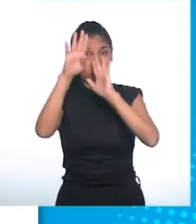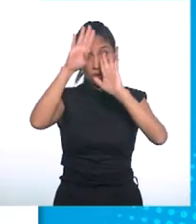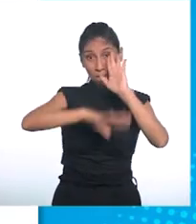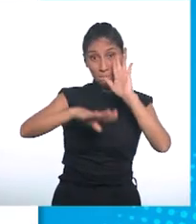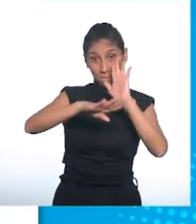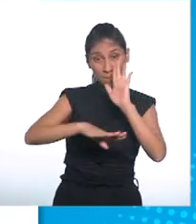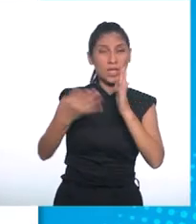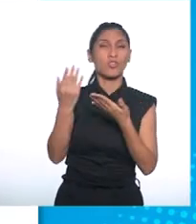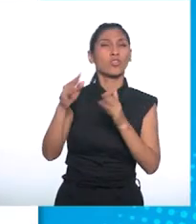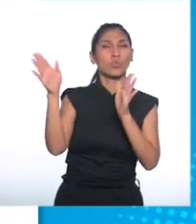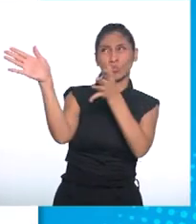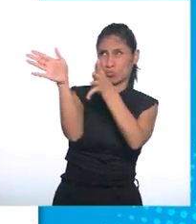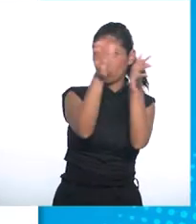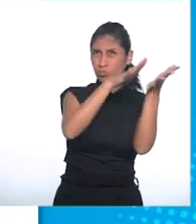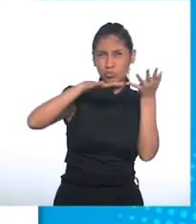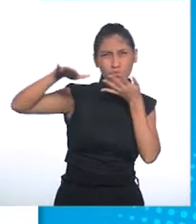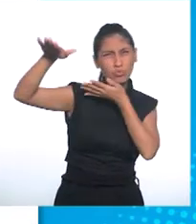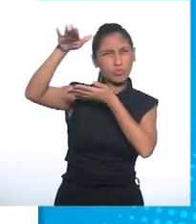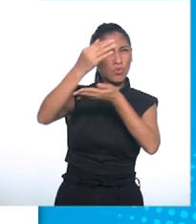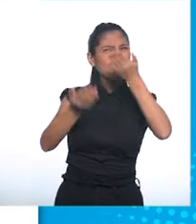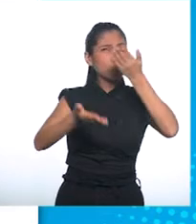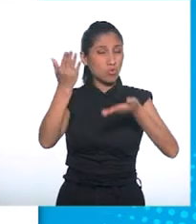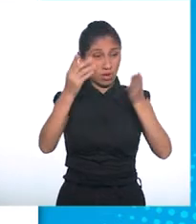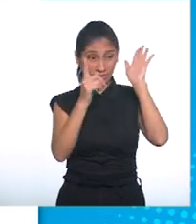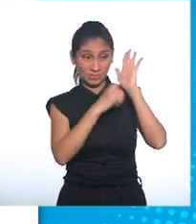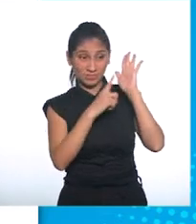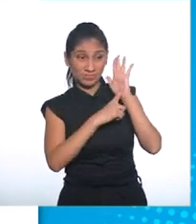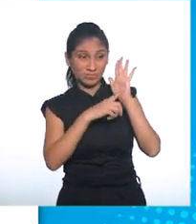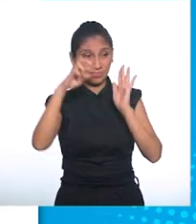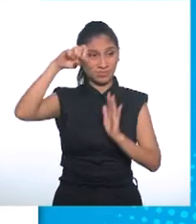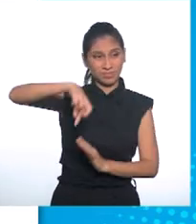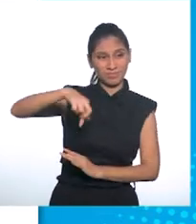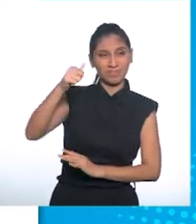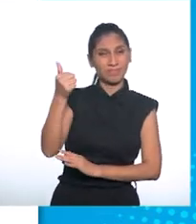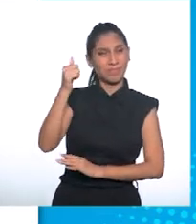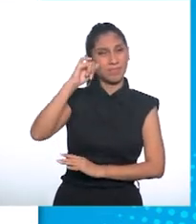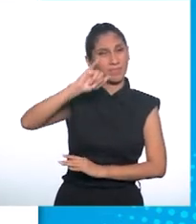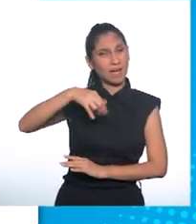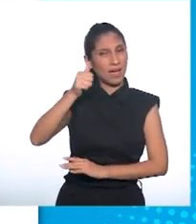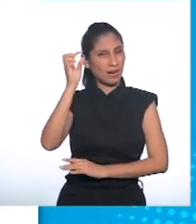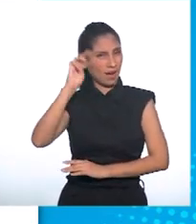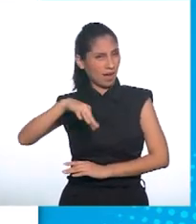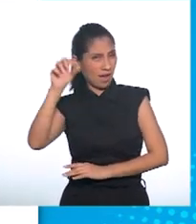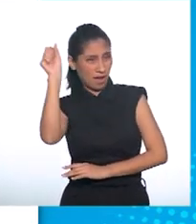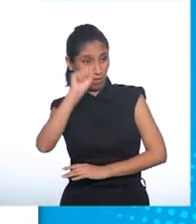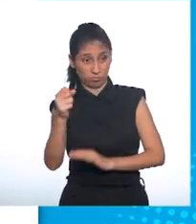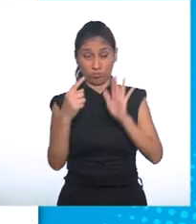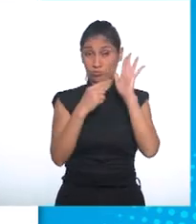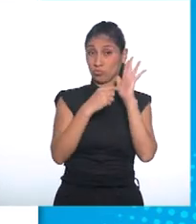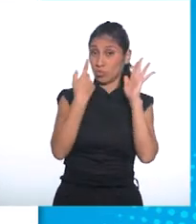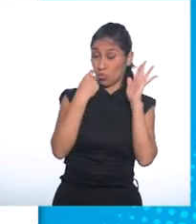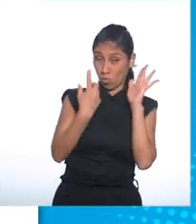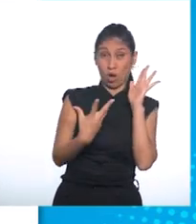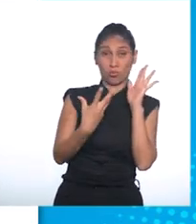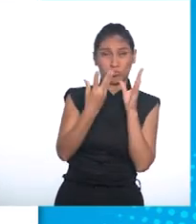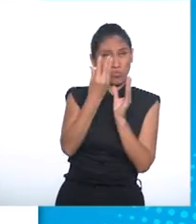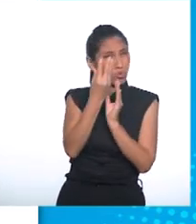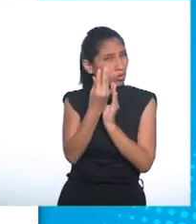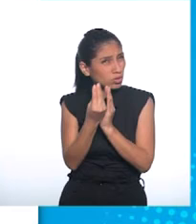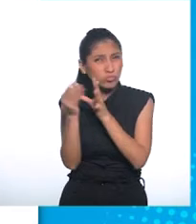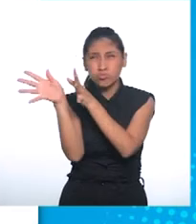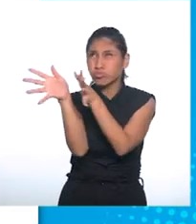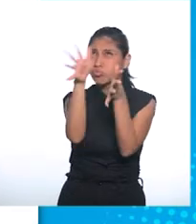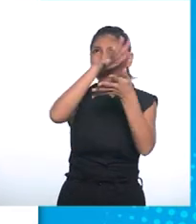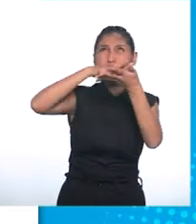es Bahamas, con una media anual de 3,3 microgramos de material particulado por metro cúbico. ¡Wow! Si